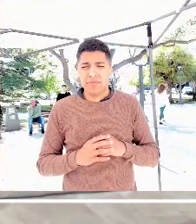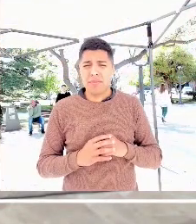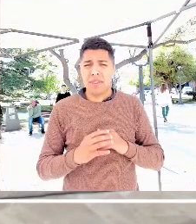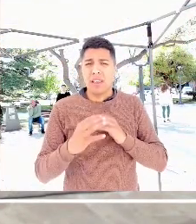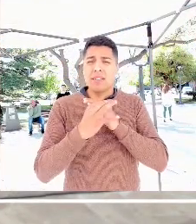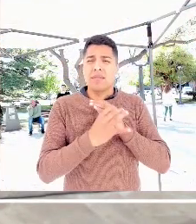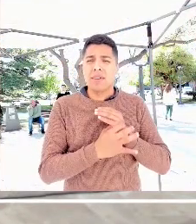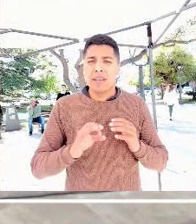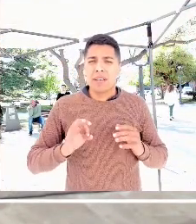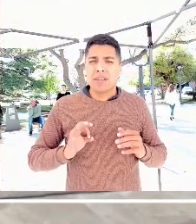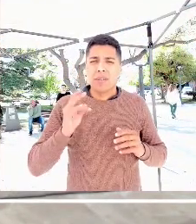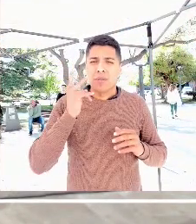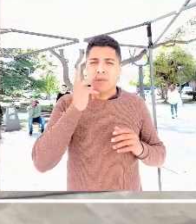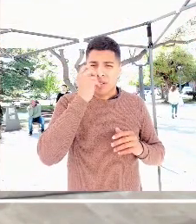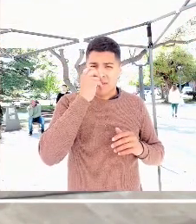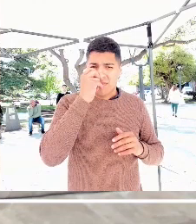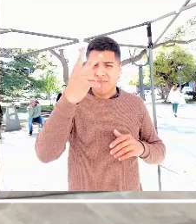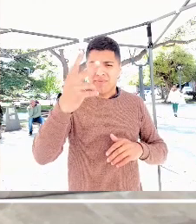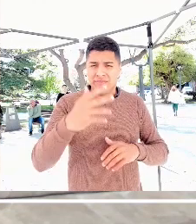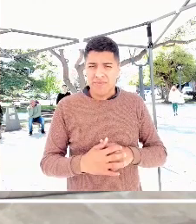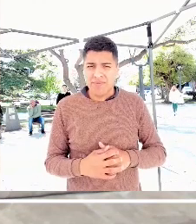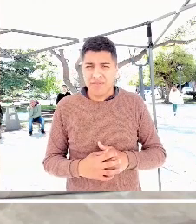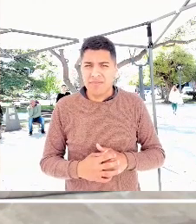Correspondiente. Expediente